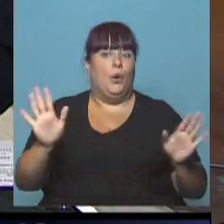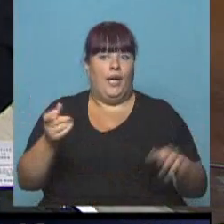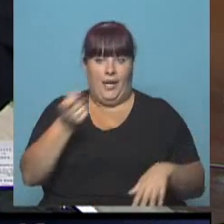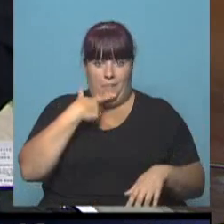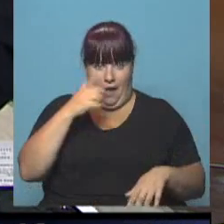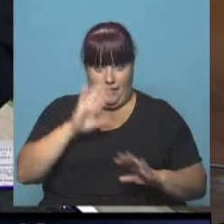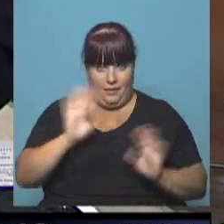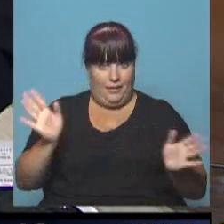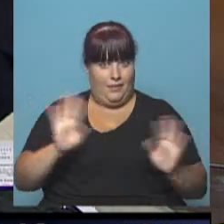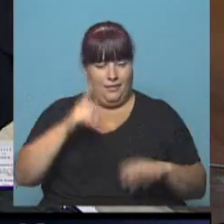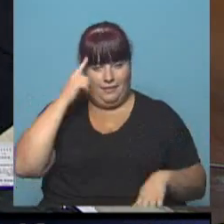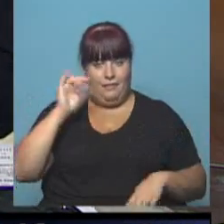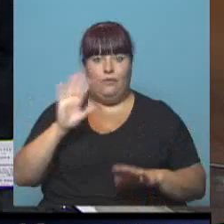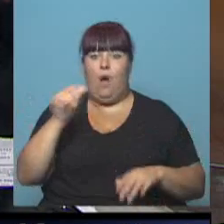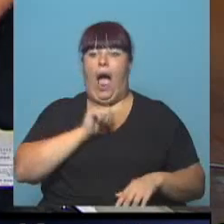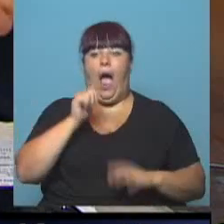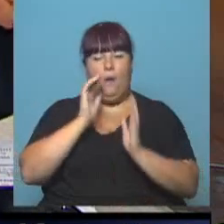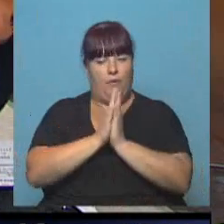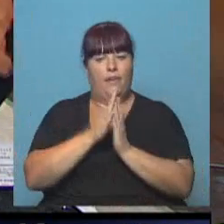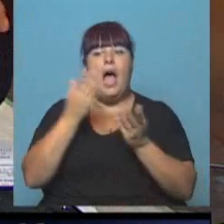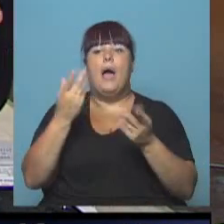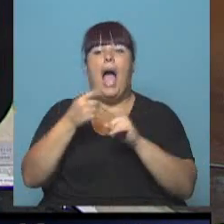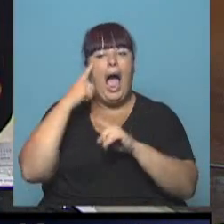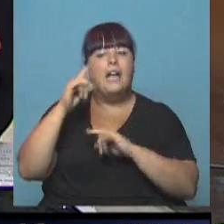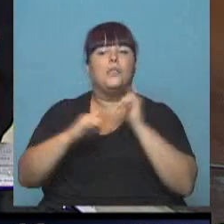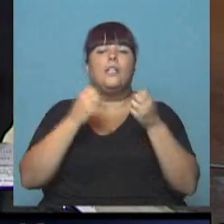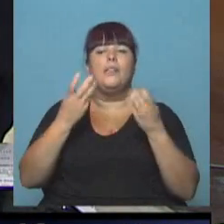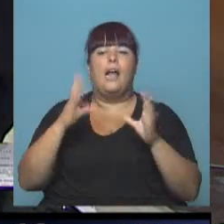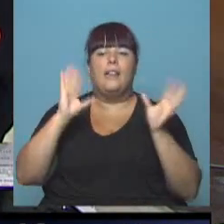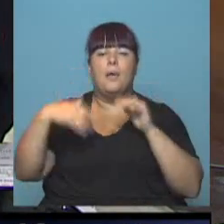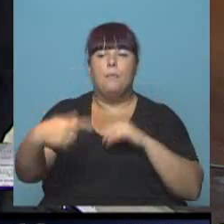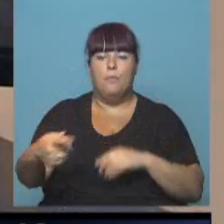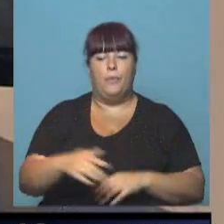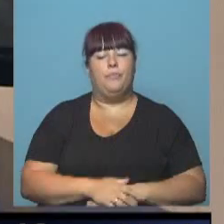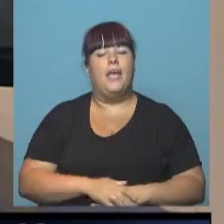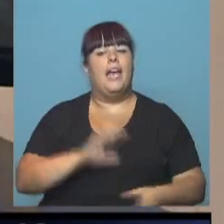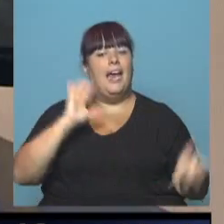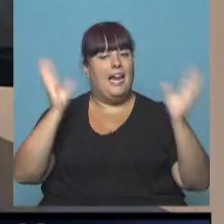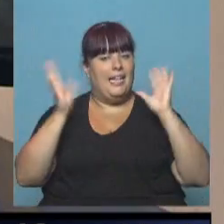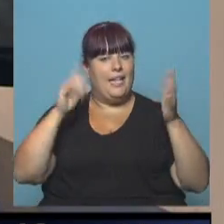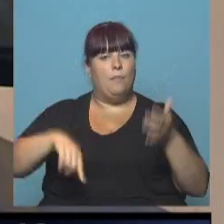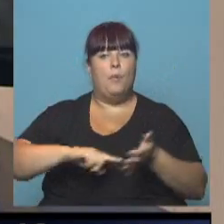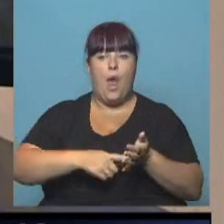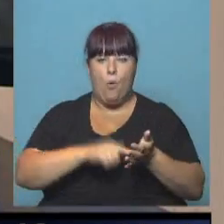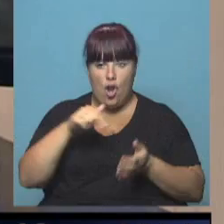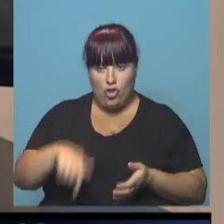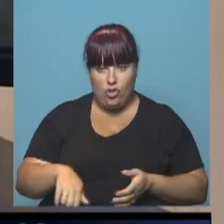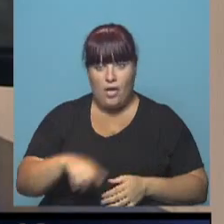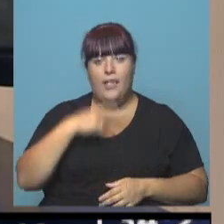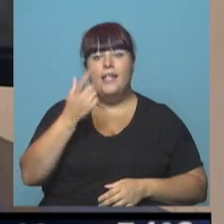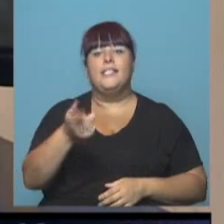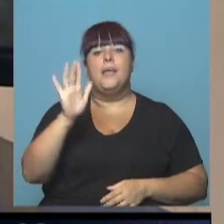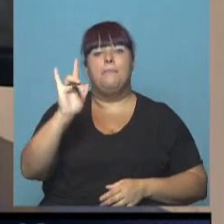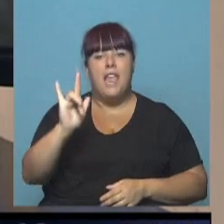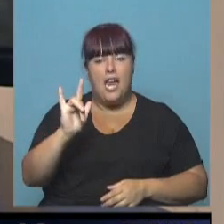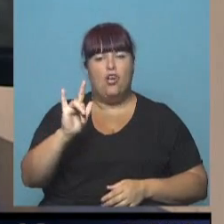ibuprofeno. Mucha agua, por favor. A ver, Axel, ¿cómo sigue esta historia? El pronóstico para la ciudad de Buenos Aires nos dice que el